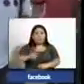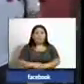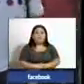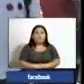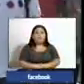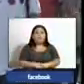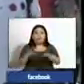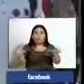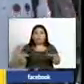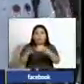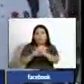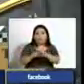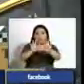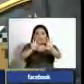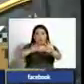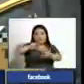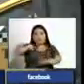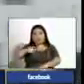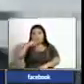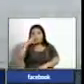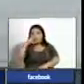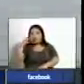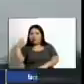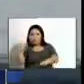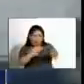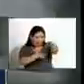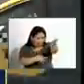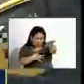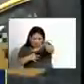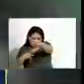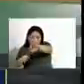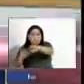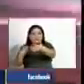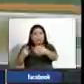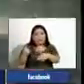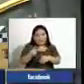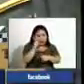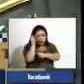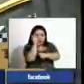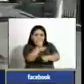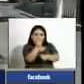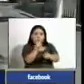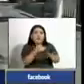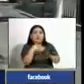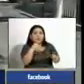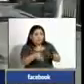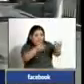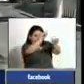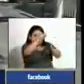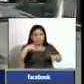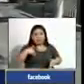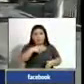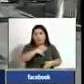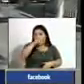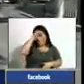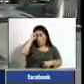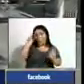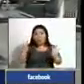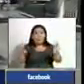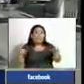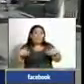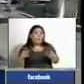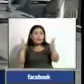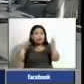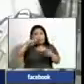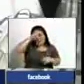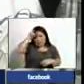En total son 9.500 las denuncias que ha recibido el Ministerio de Trabajo por supuesto abuso laboral desde que se